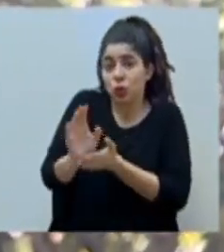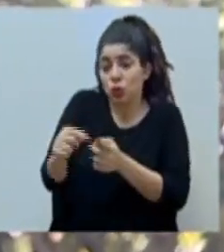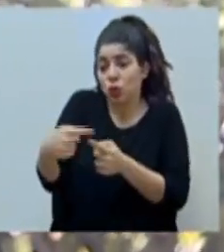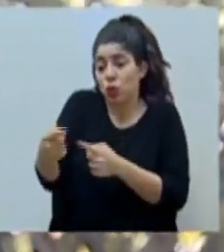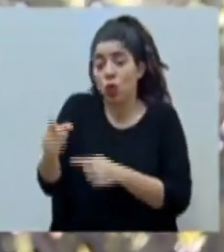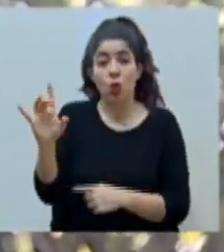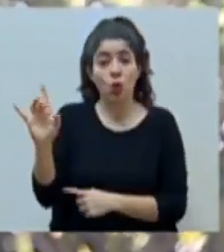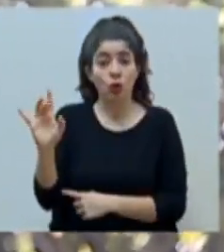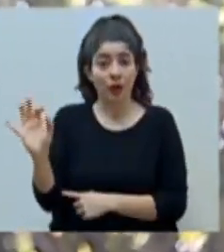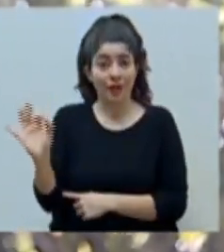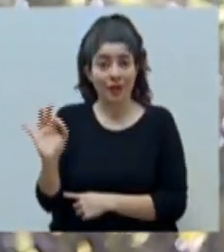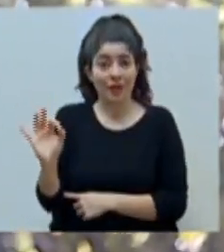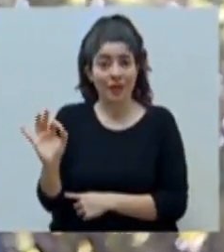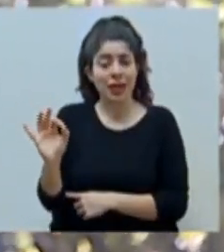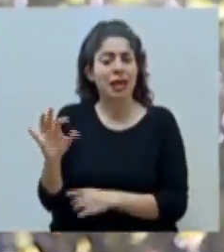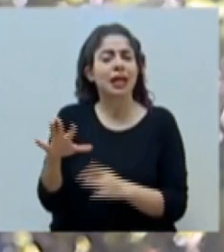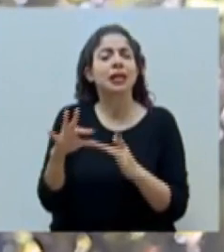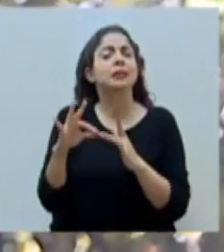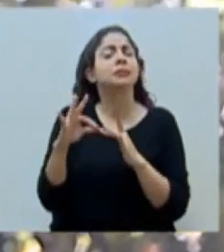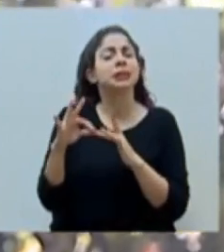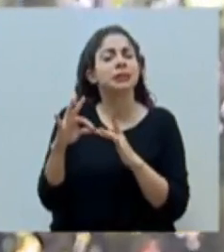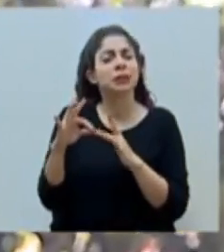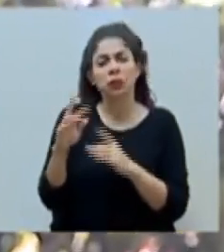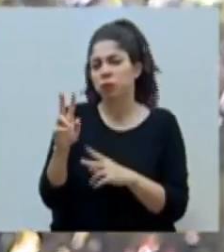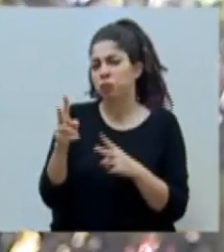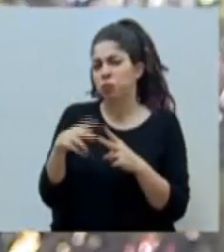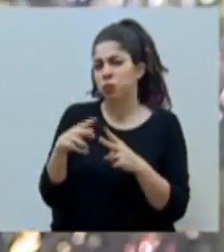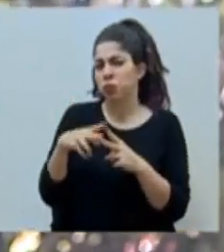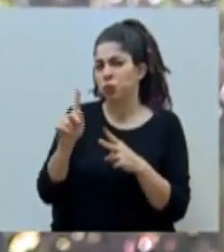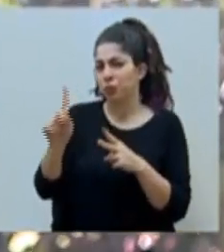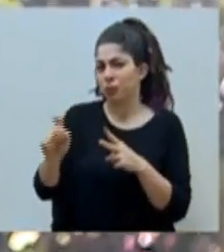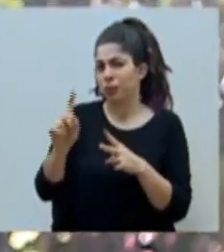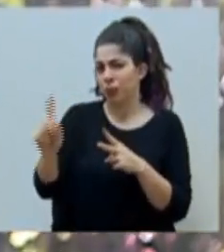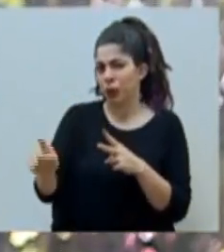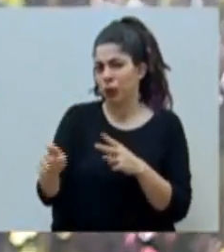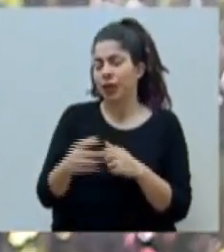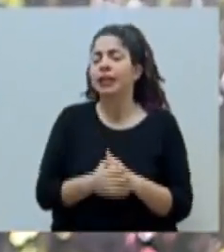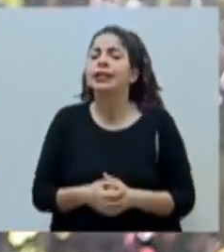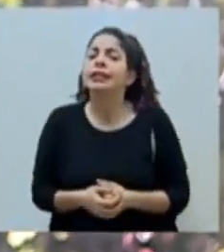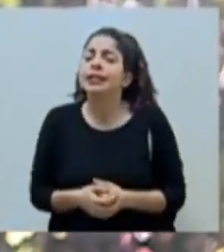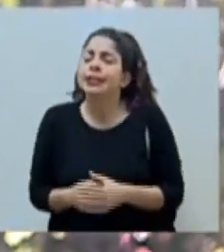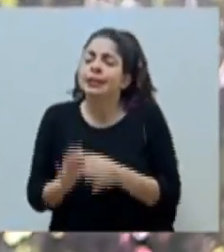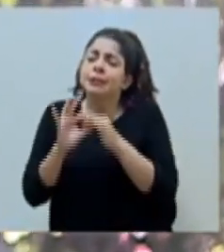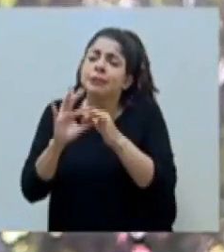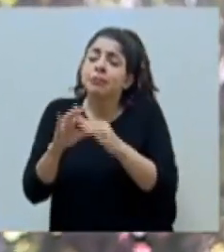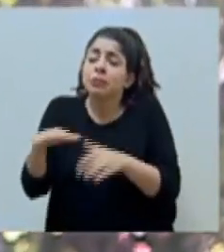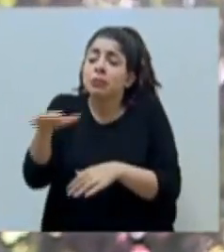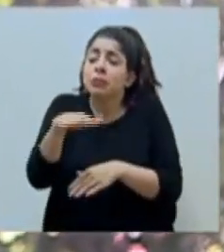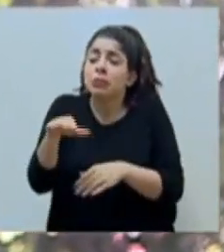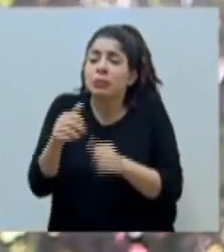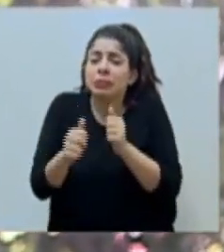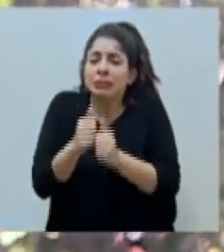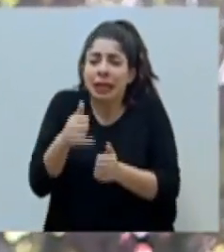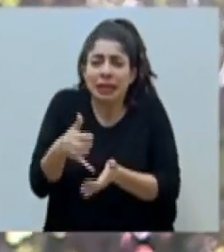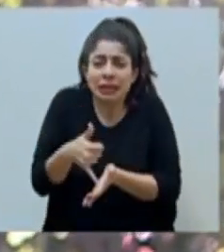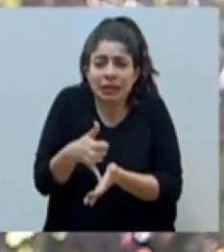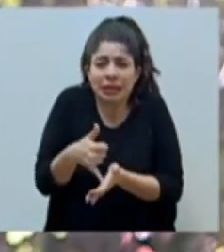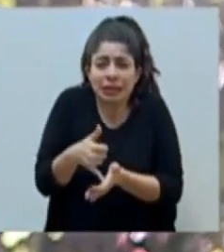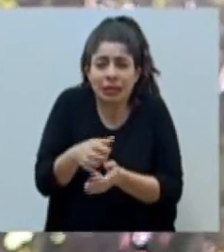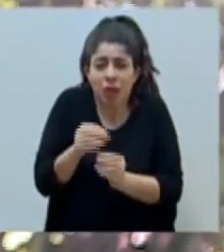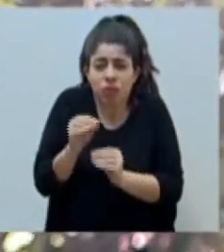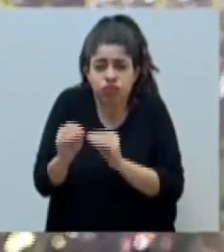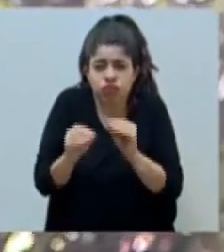8 de febrero, particularmente dos preguntas respecto a las zonas más críticas de